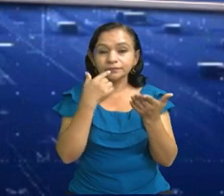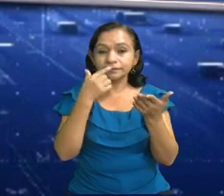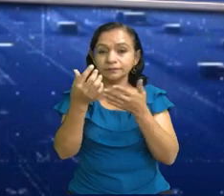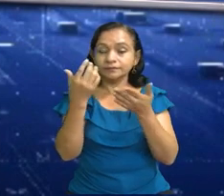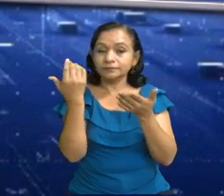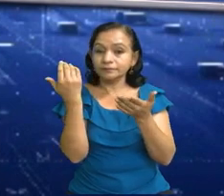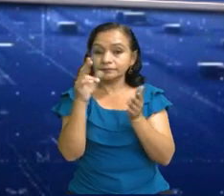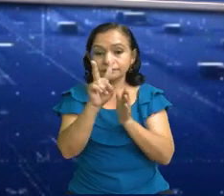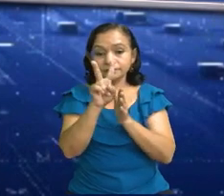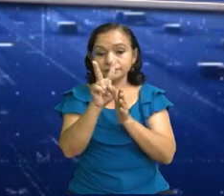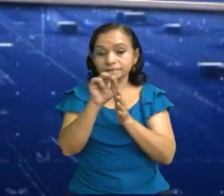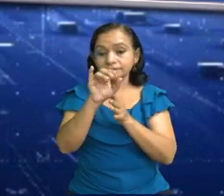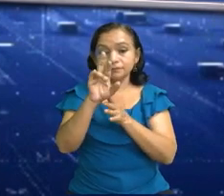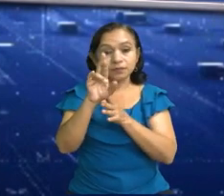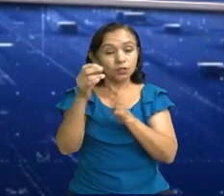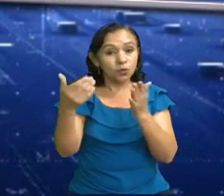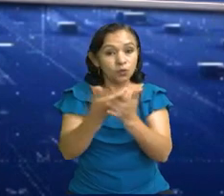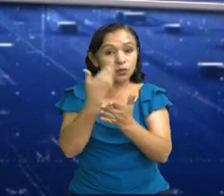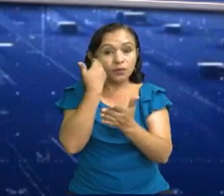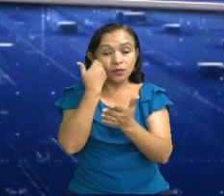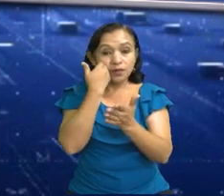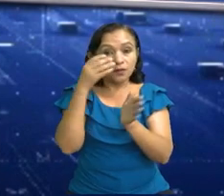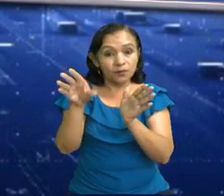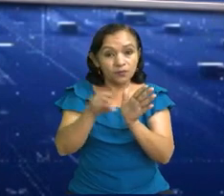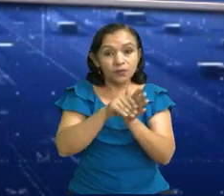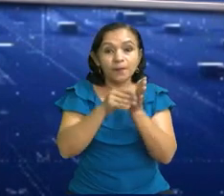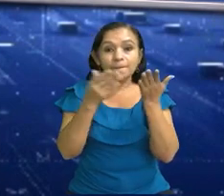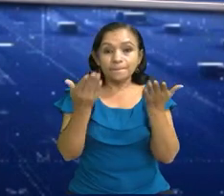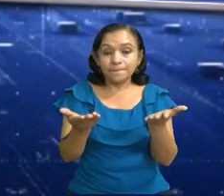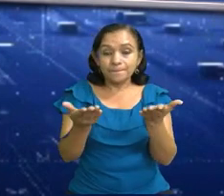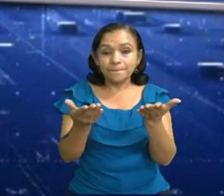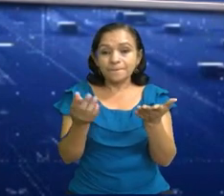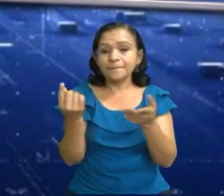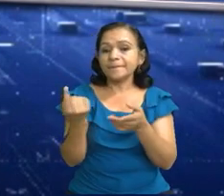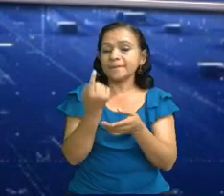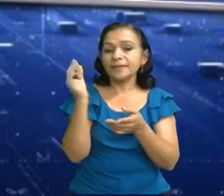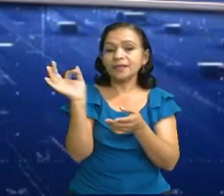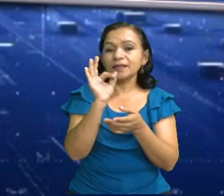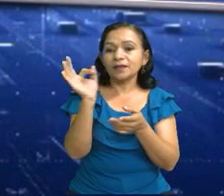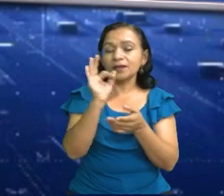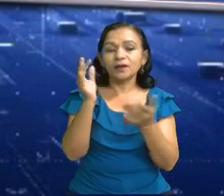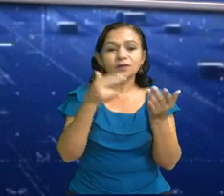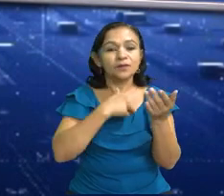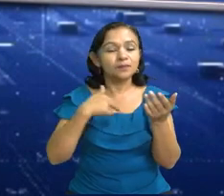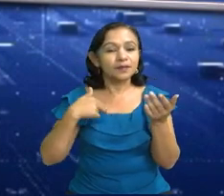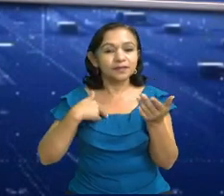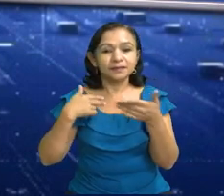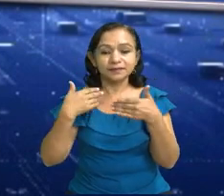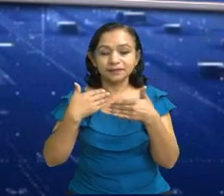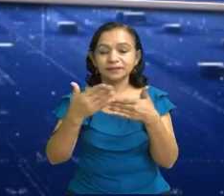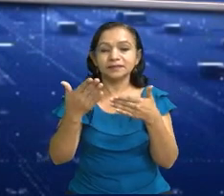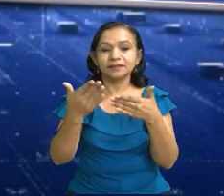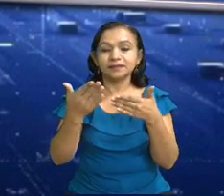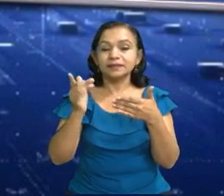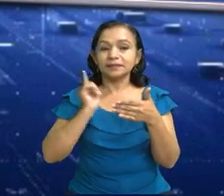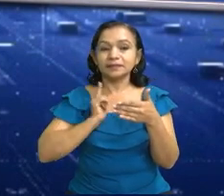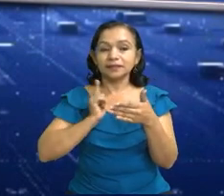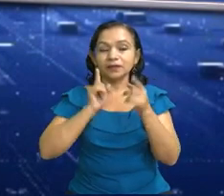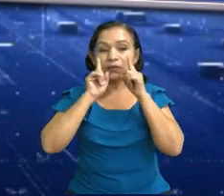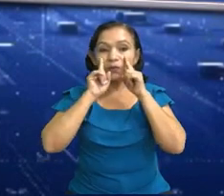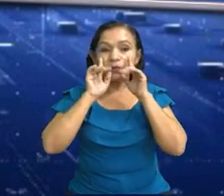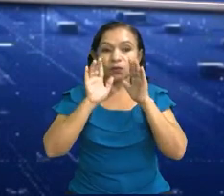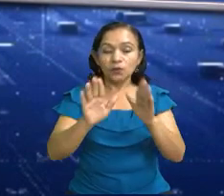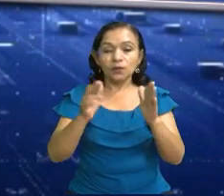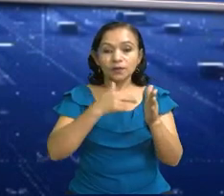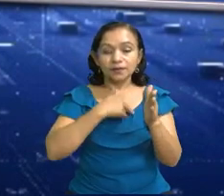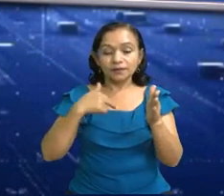nuevo que se está revisando todavía su severidad y que la única manera es el autocuidado personal y las medidas que estamos